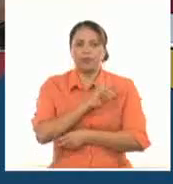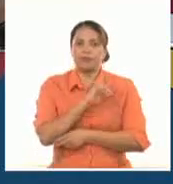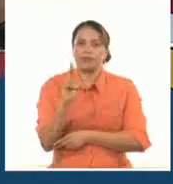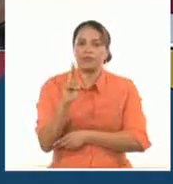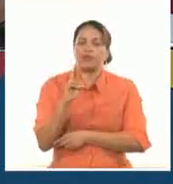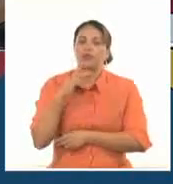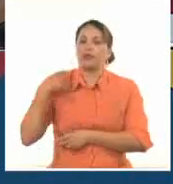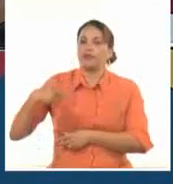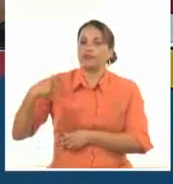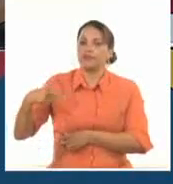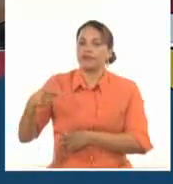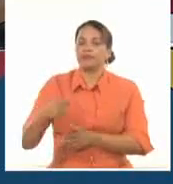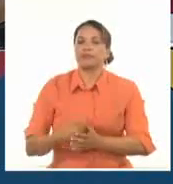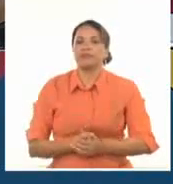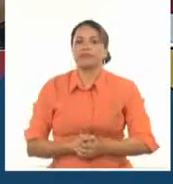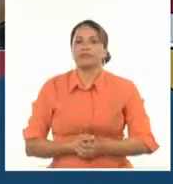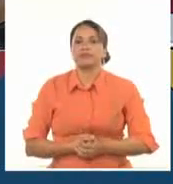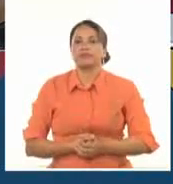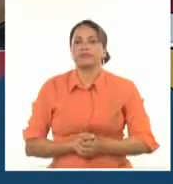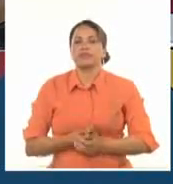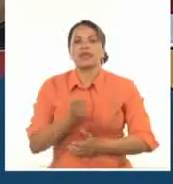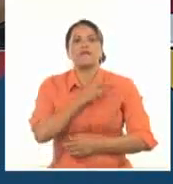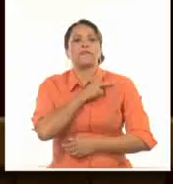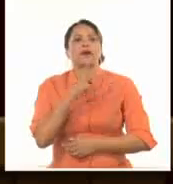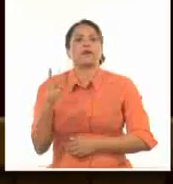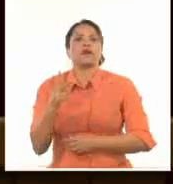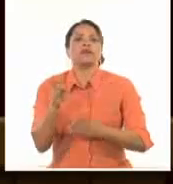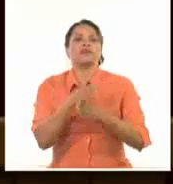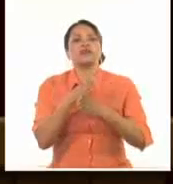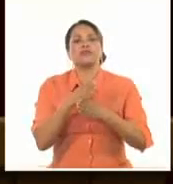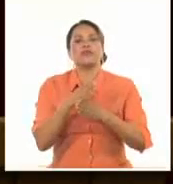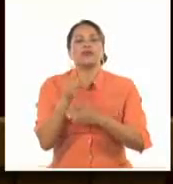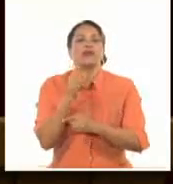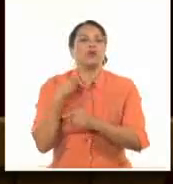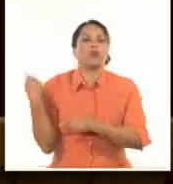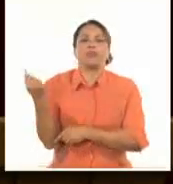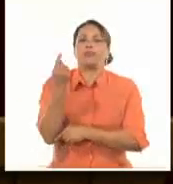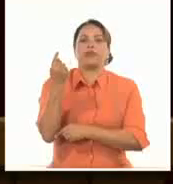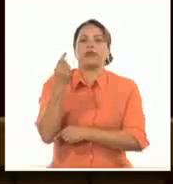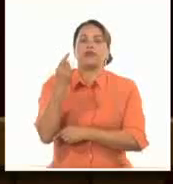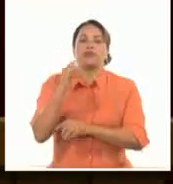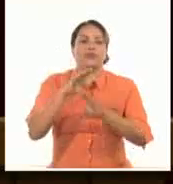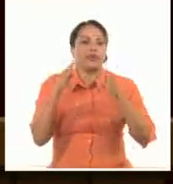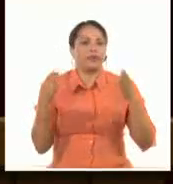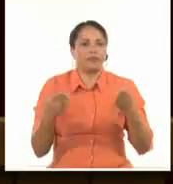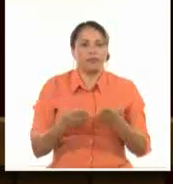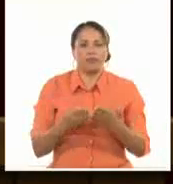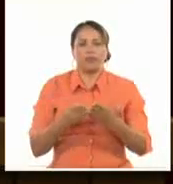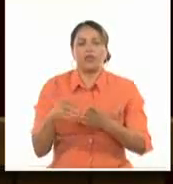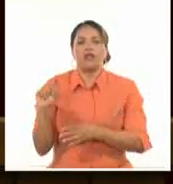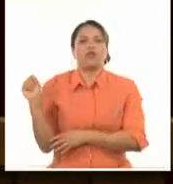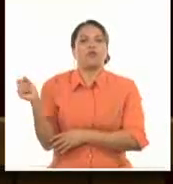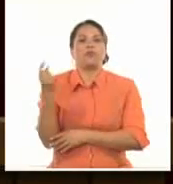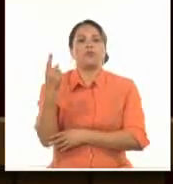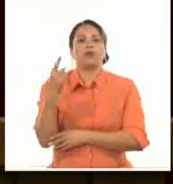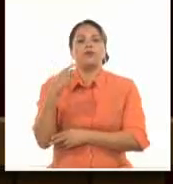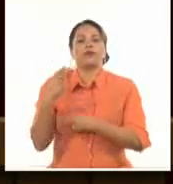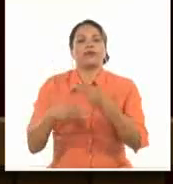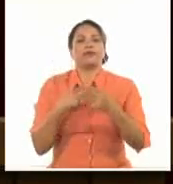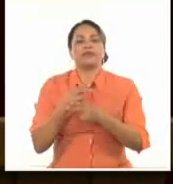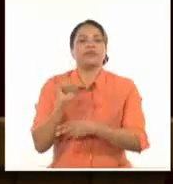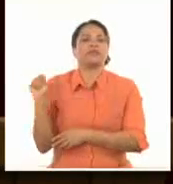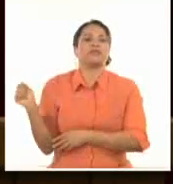días. Ser vanguardia es ser los primeros en todo, los primeros en hacer y los primeros